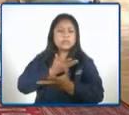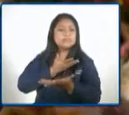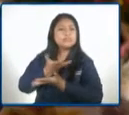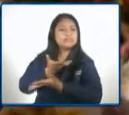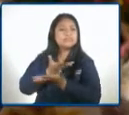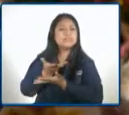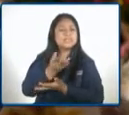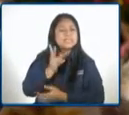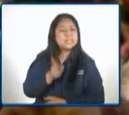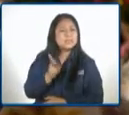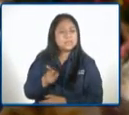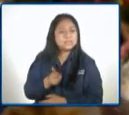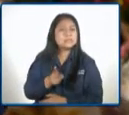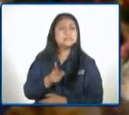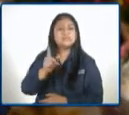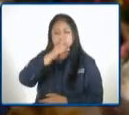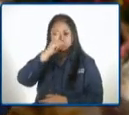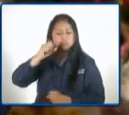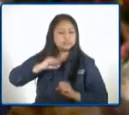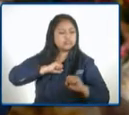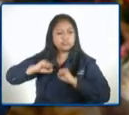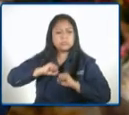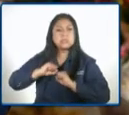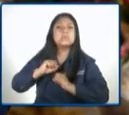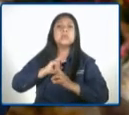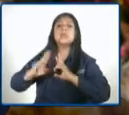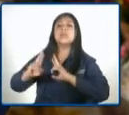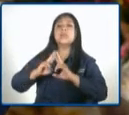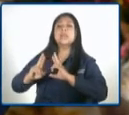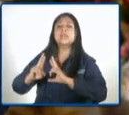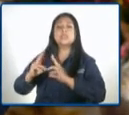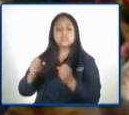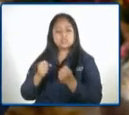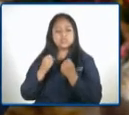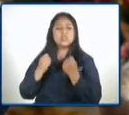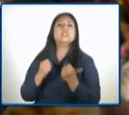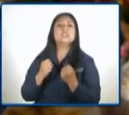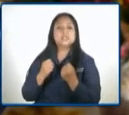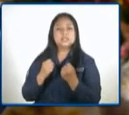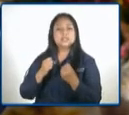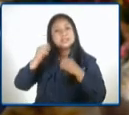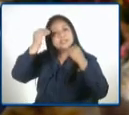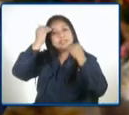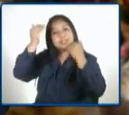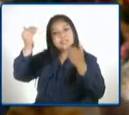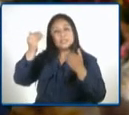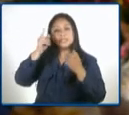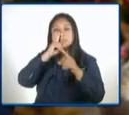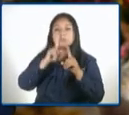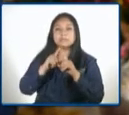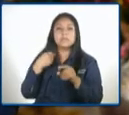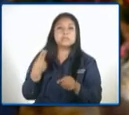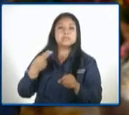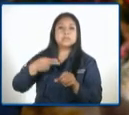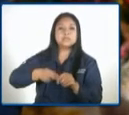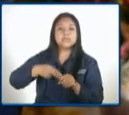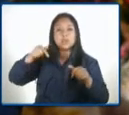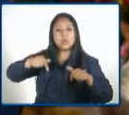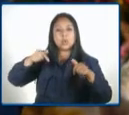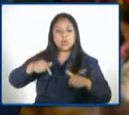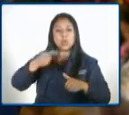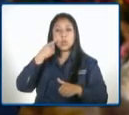y han trabajado siempre en una relación bilateral que se fortalece. Yo quiero agradecer la participación hoy de